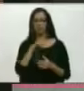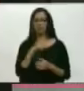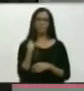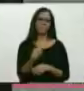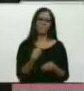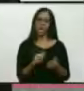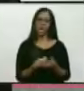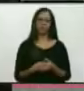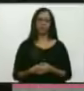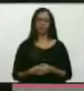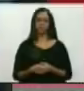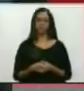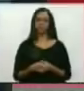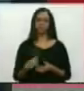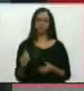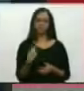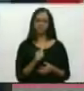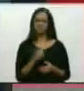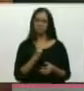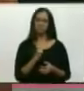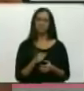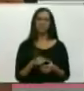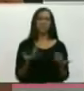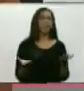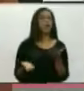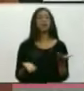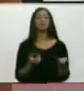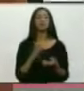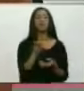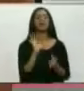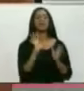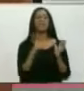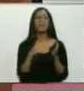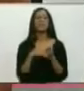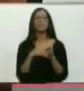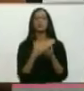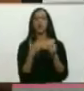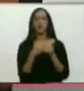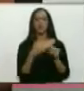dijeron, eres el procurador. ¿Cuál es la caja chica? Bueno, dale, toma ahí 10 mil dólares, pues.